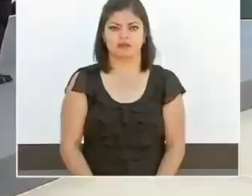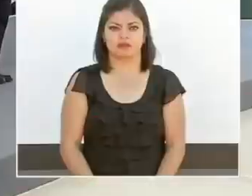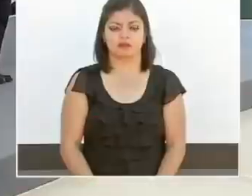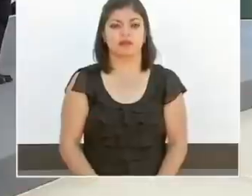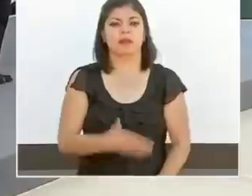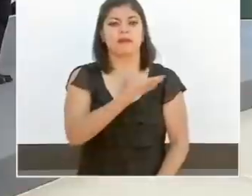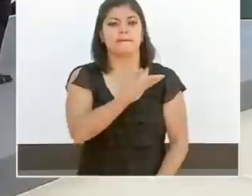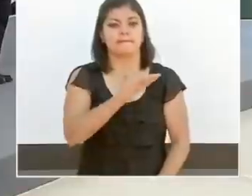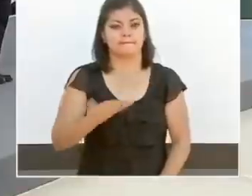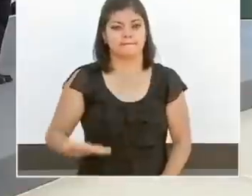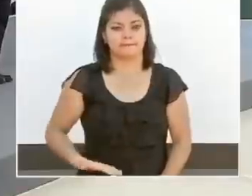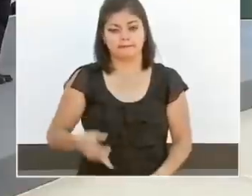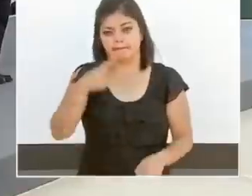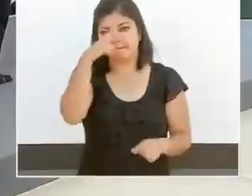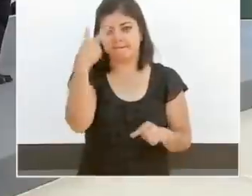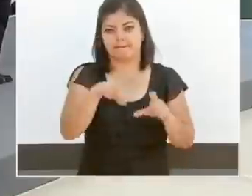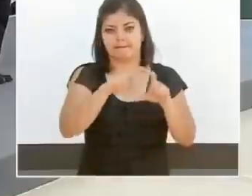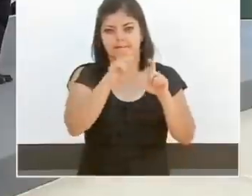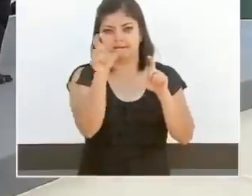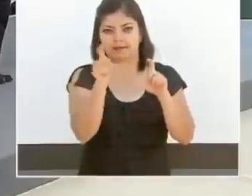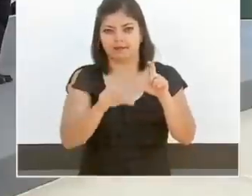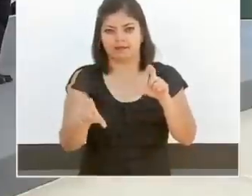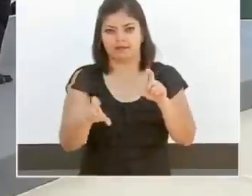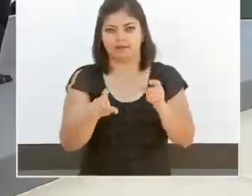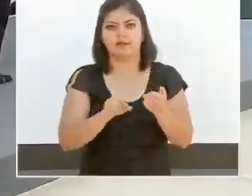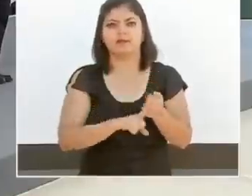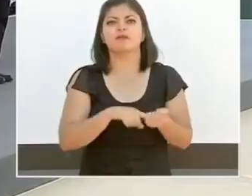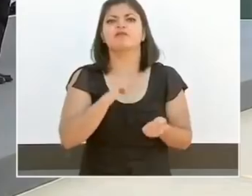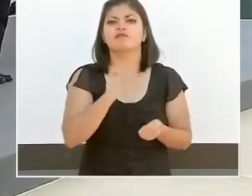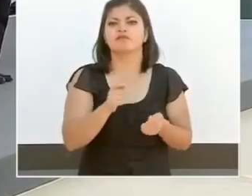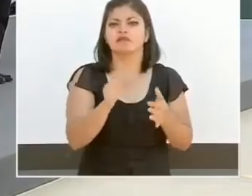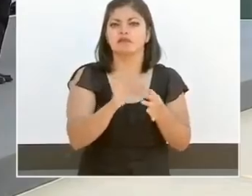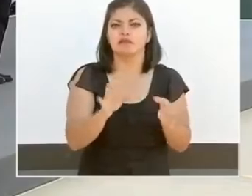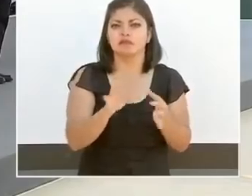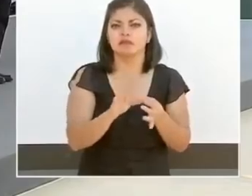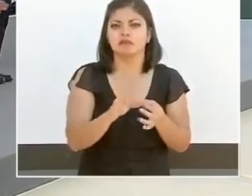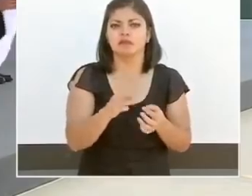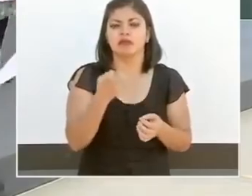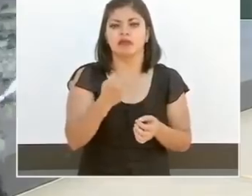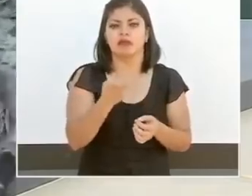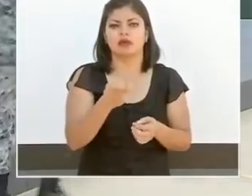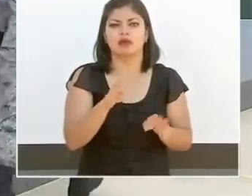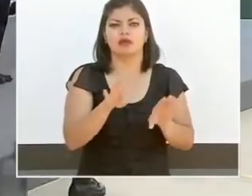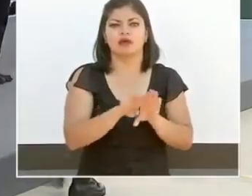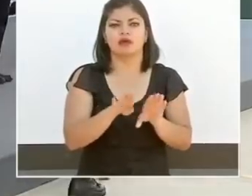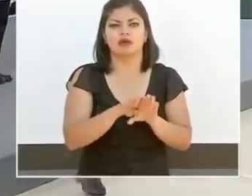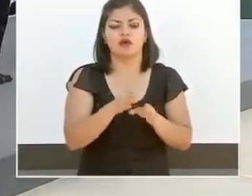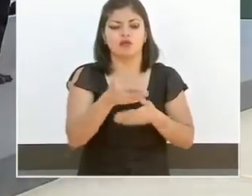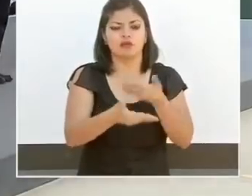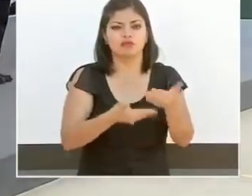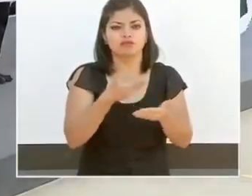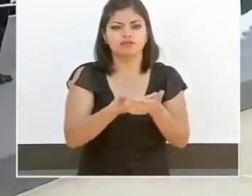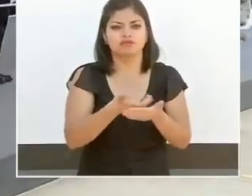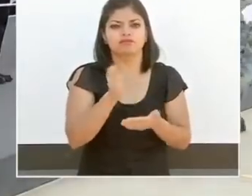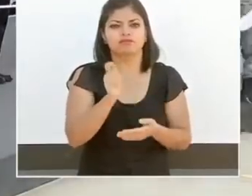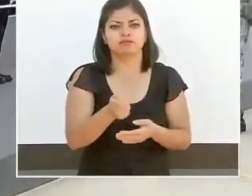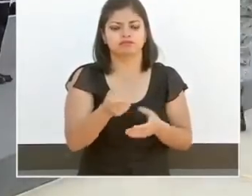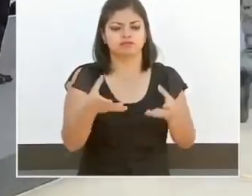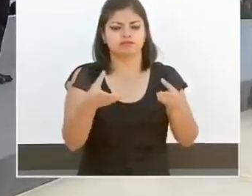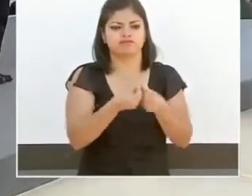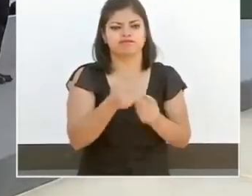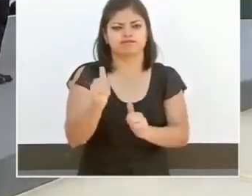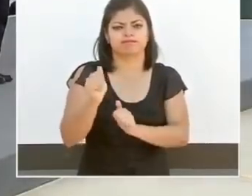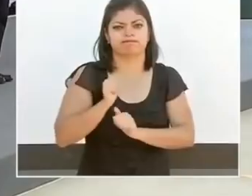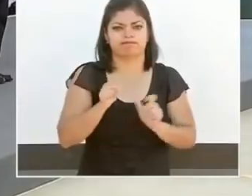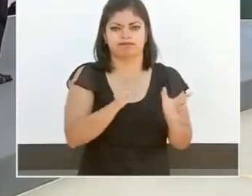El presidente de la República e integrantes de la línea de honor realizarán el corte de listón inaugural de la Compañía de Guardia